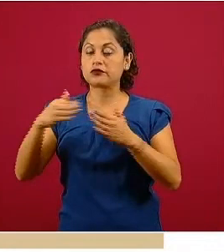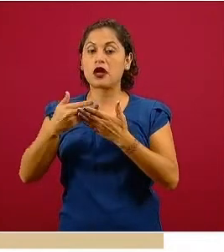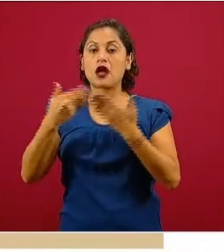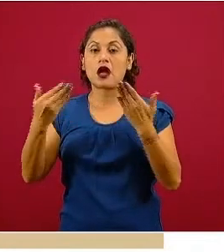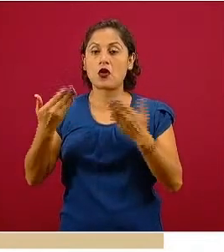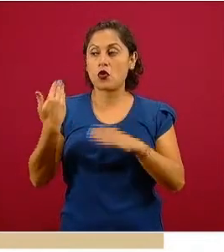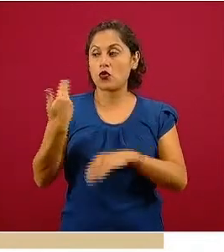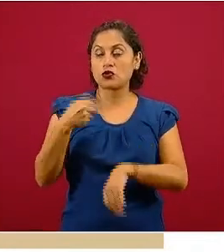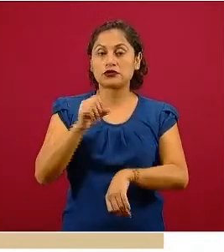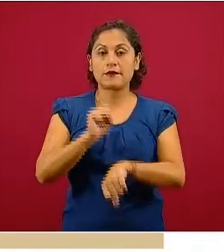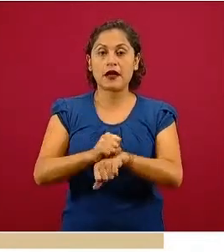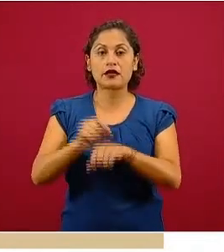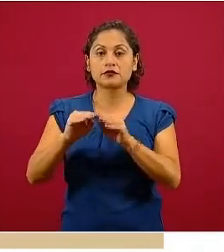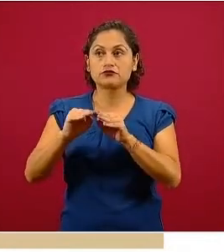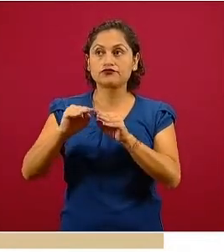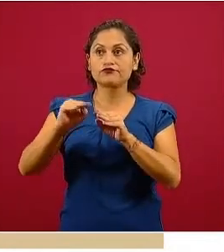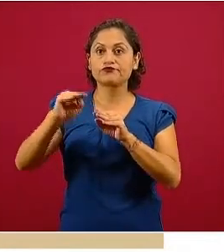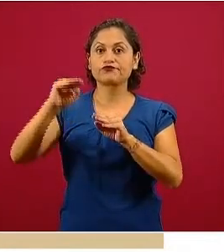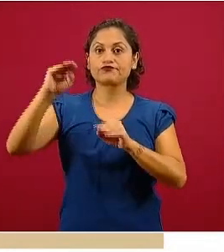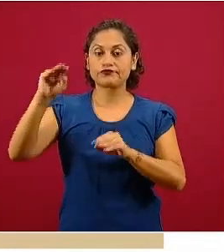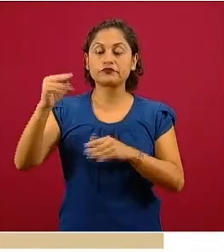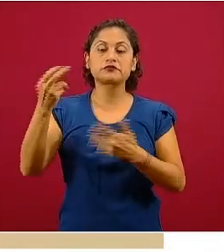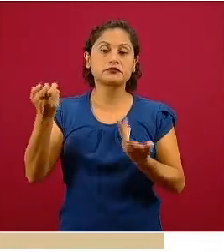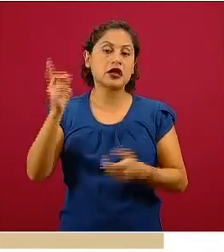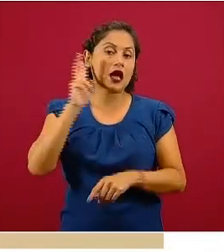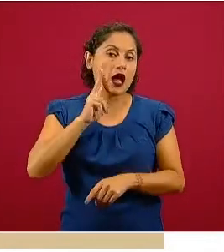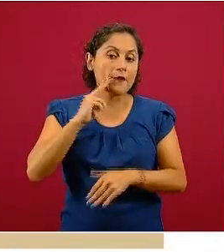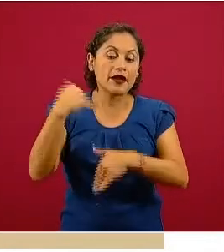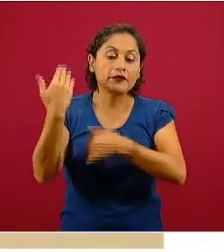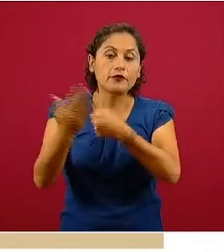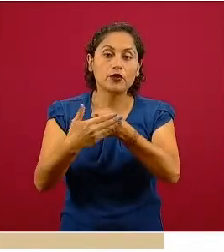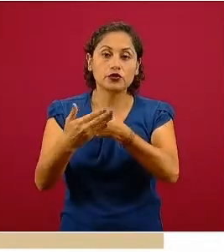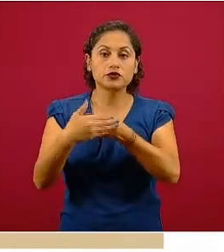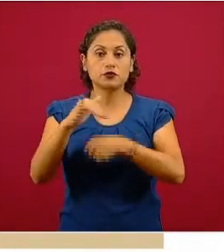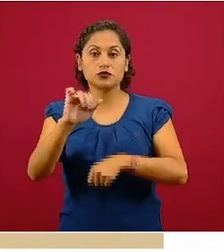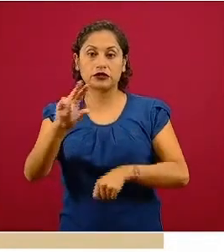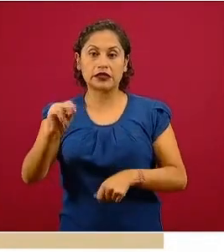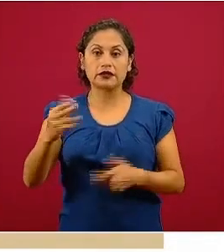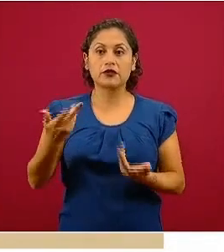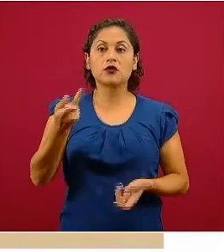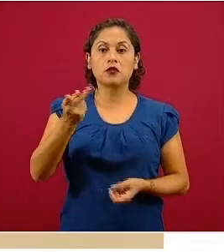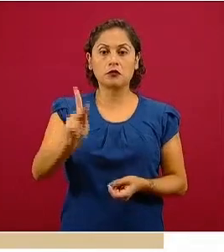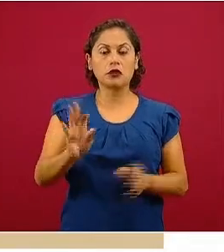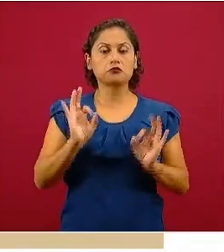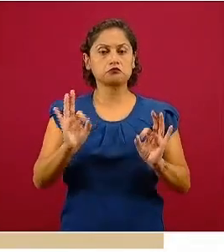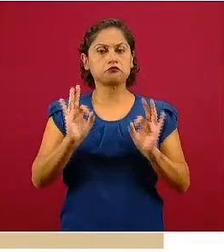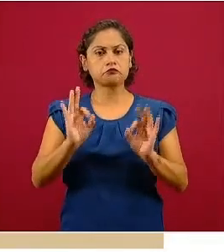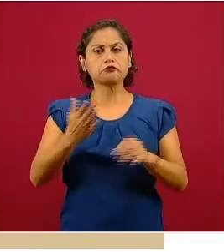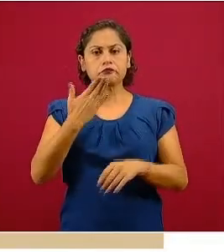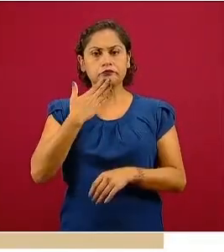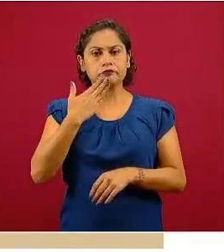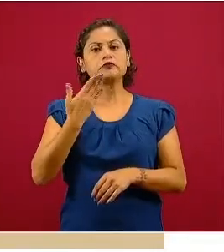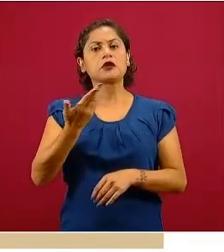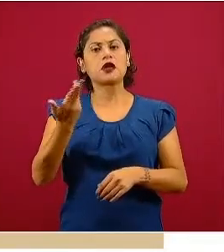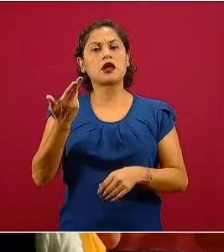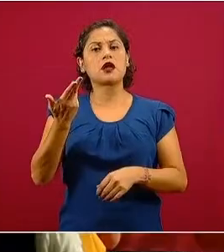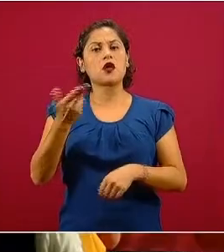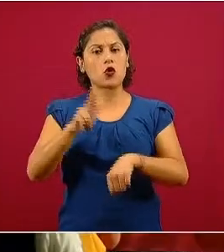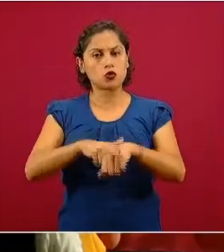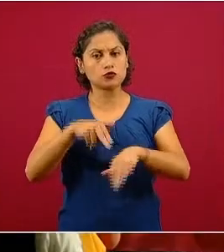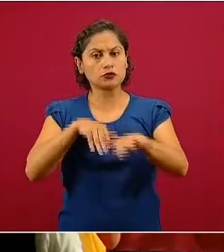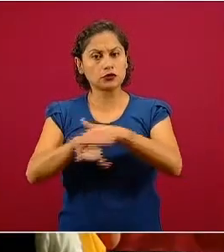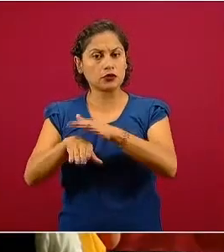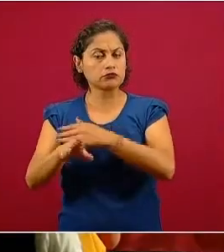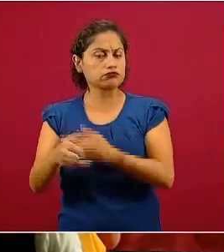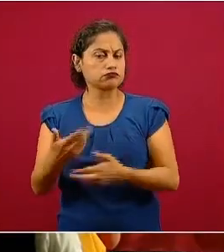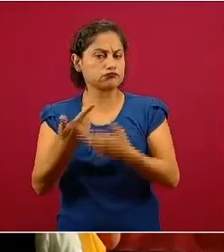las últimas 2 semanas, vamos a ver si se mantiene, pero con buena disponibilidad hospitalaria todavía. Veamos precisamente la tendencia